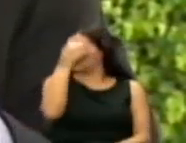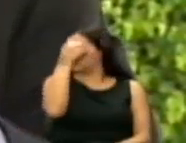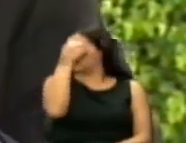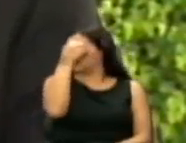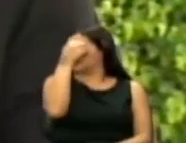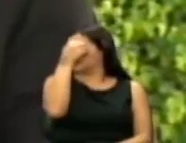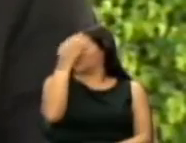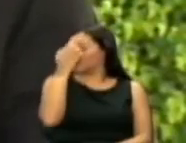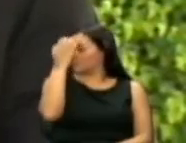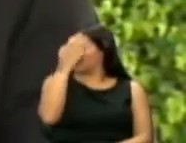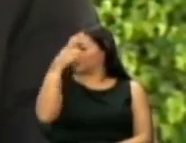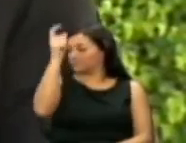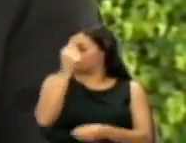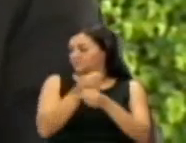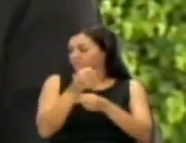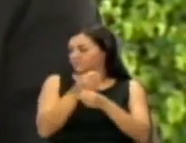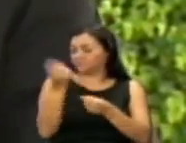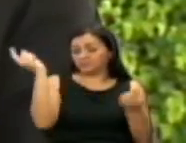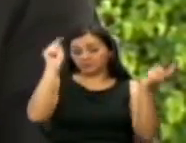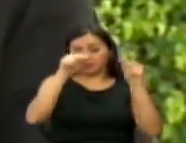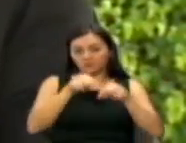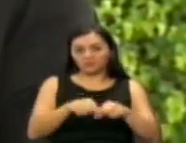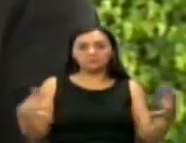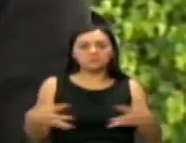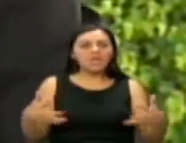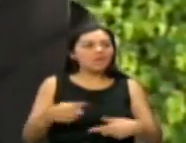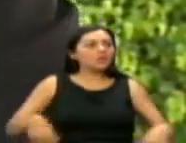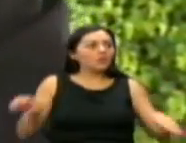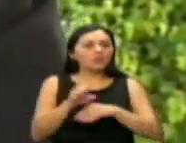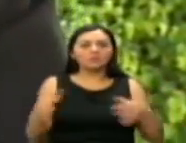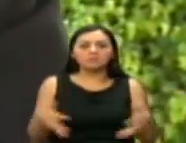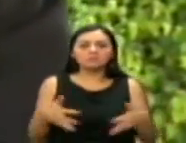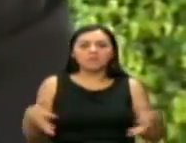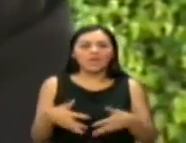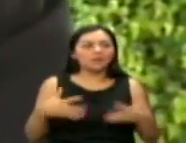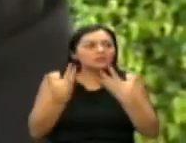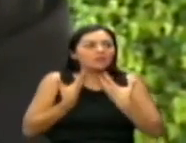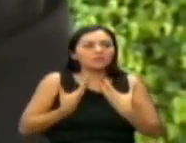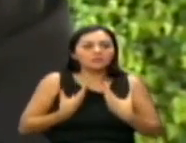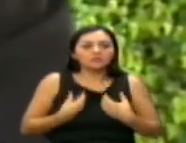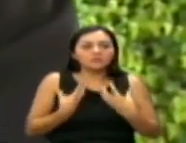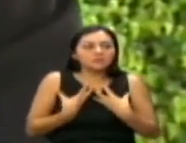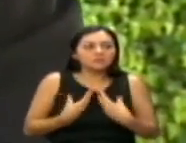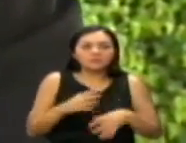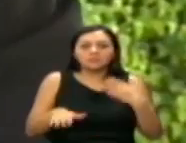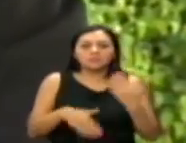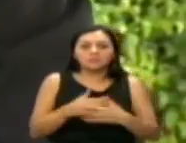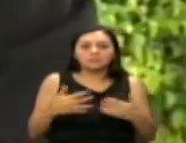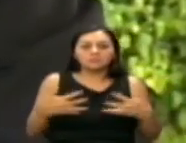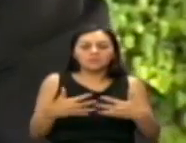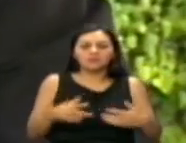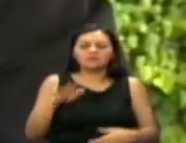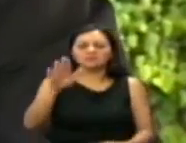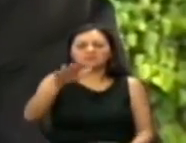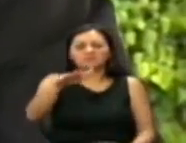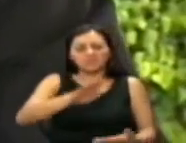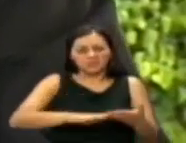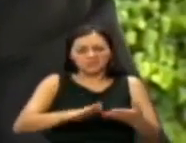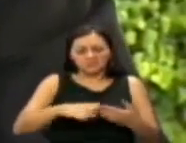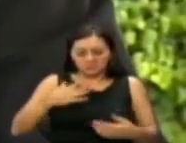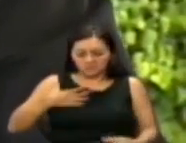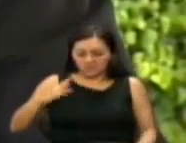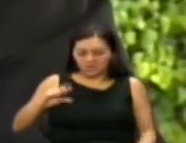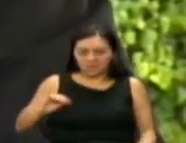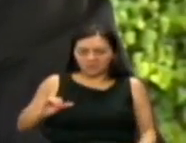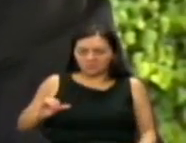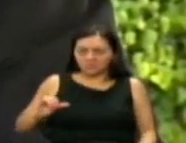un país atemorizado. Encontré un país con miedo. Nos habían ganado la moral unos cuantos, los de luto. Yo les pregunto, ¿cuándo se vistieron de luto?